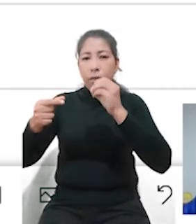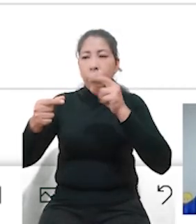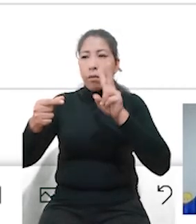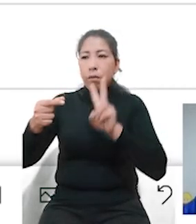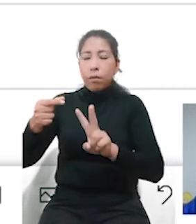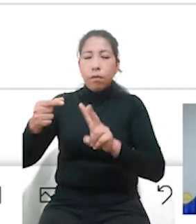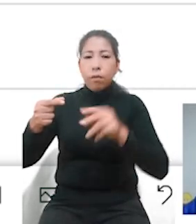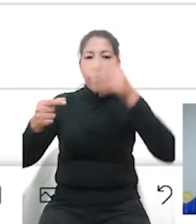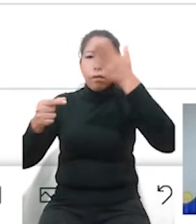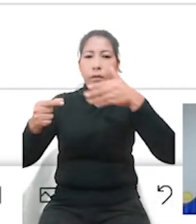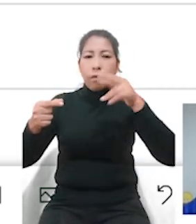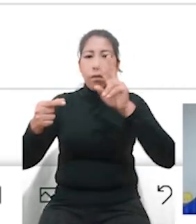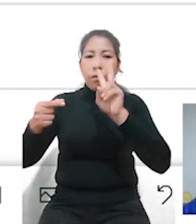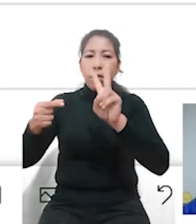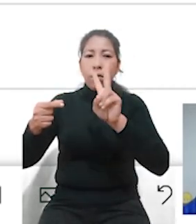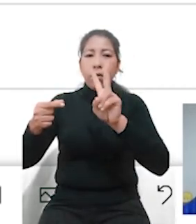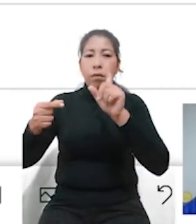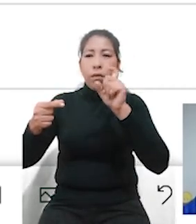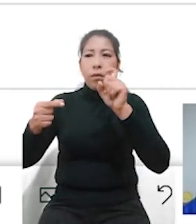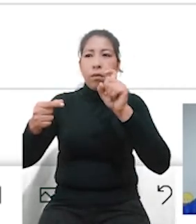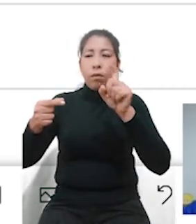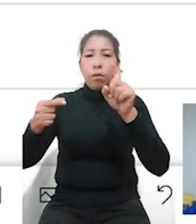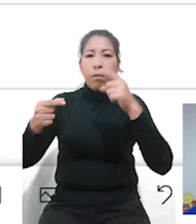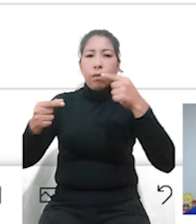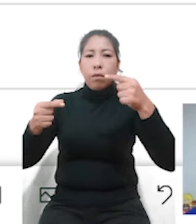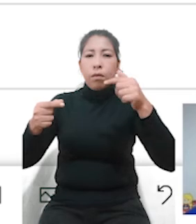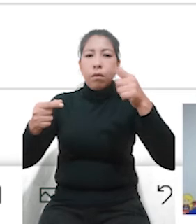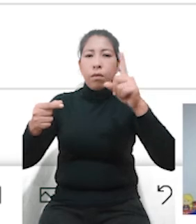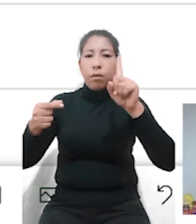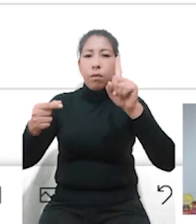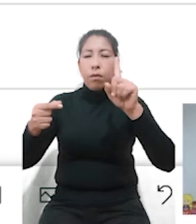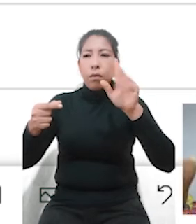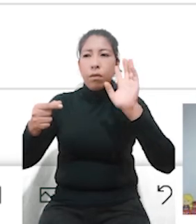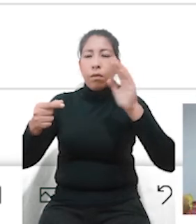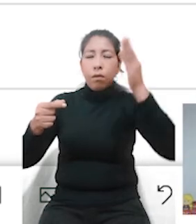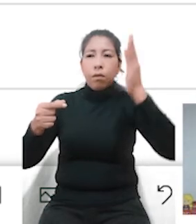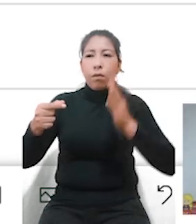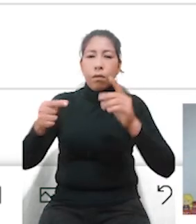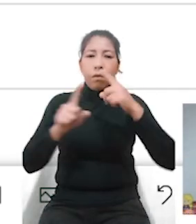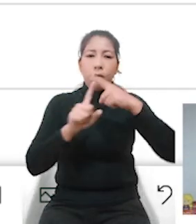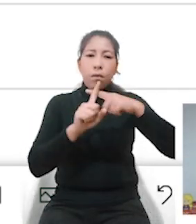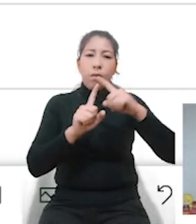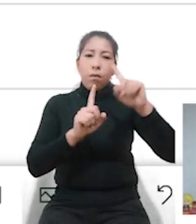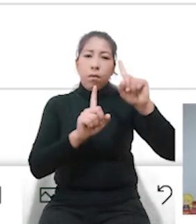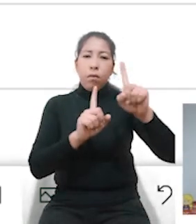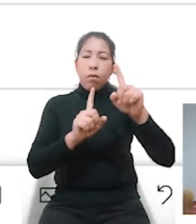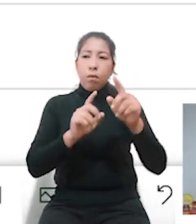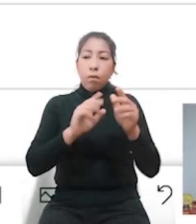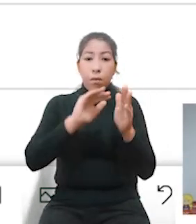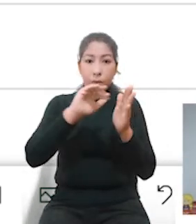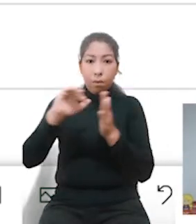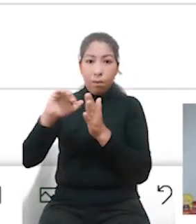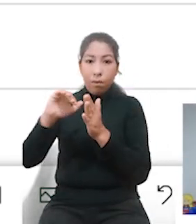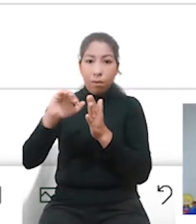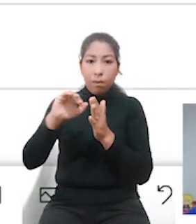menos 1, cerramos el corchete, más 1. Hemos copiado el contenido de toda la llave, que es el argumento de